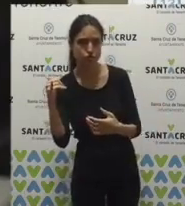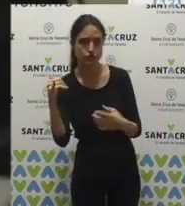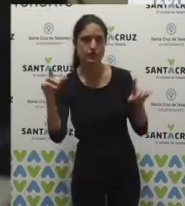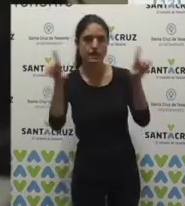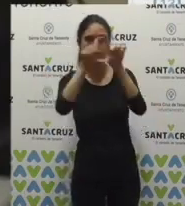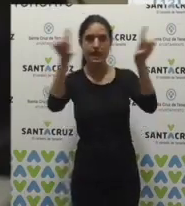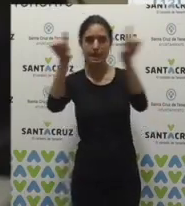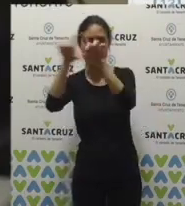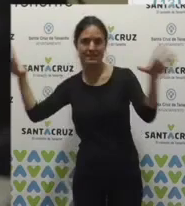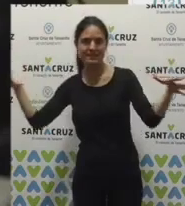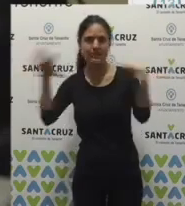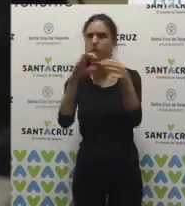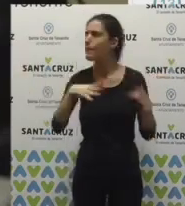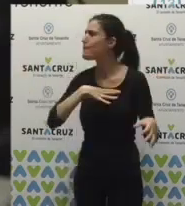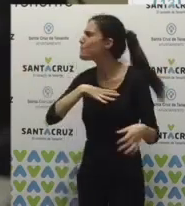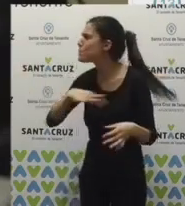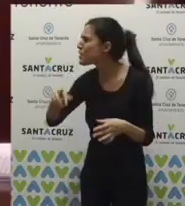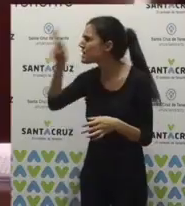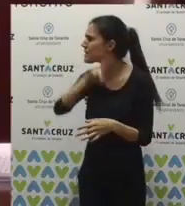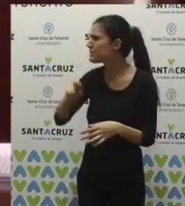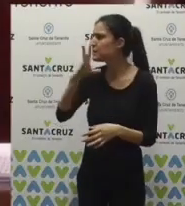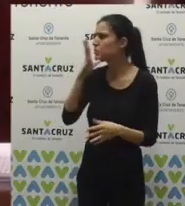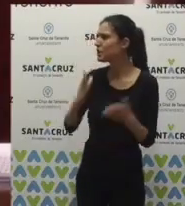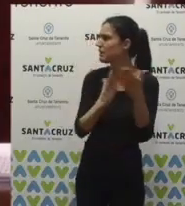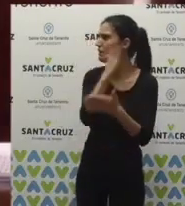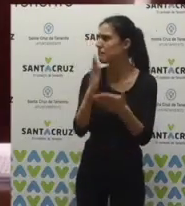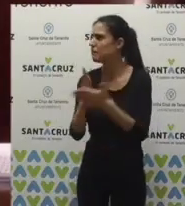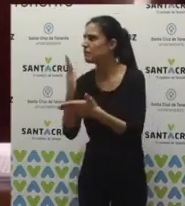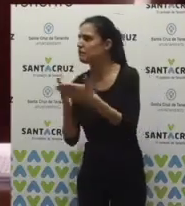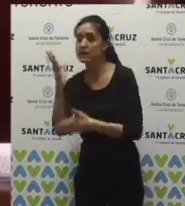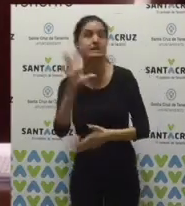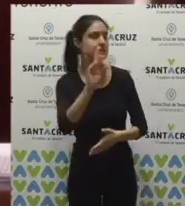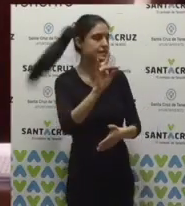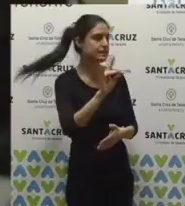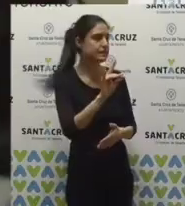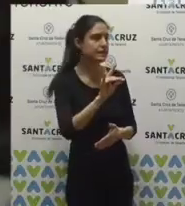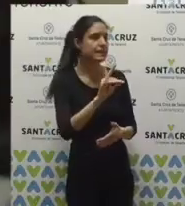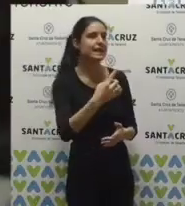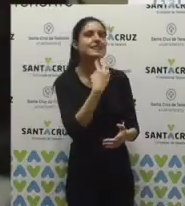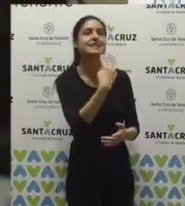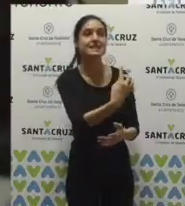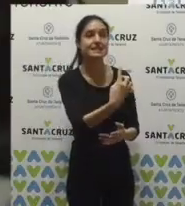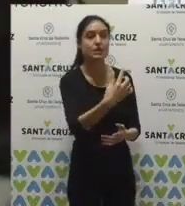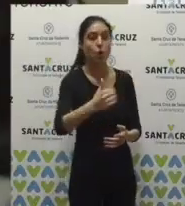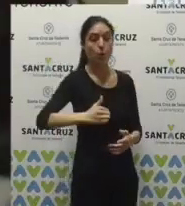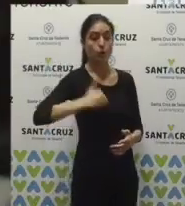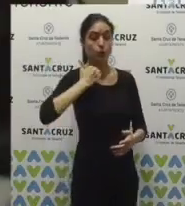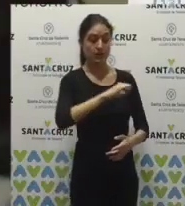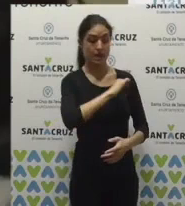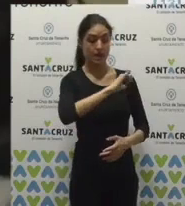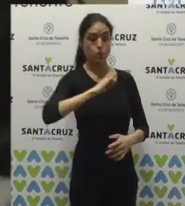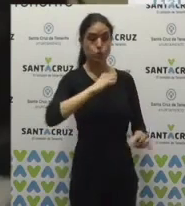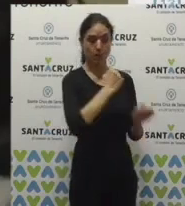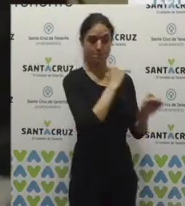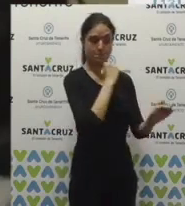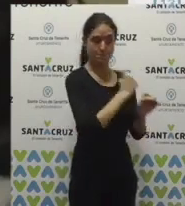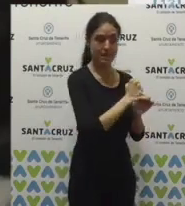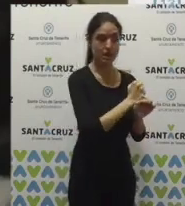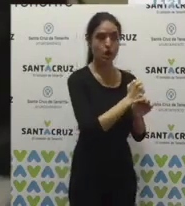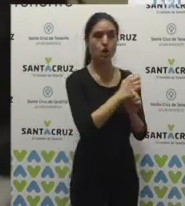podría volver a repetir que será entre con todo justo al inicio sin determinar las oportunidades de autoempleo